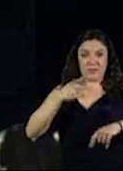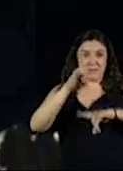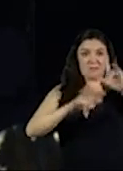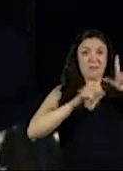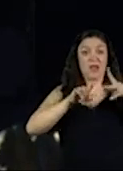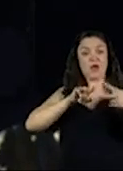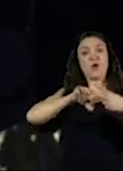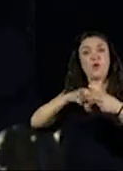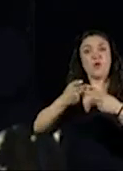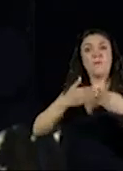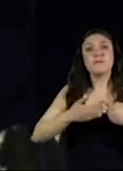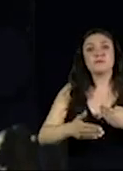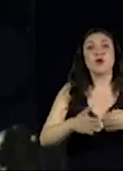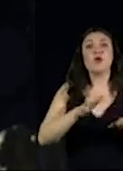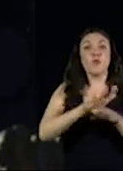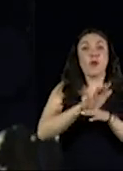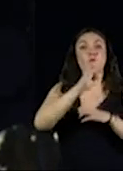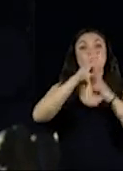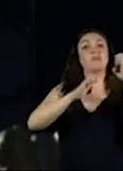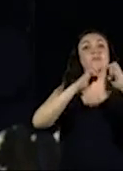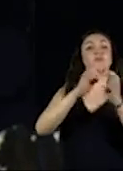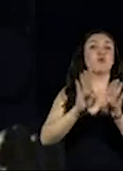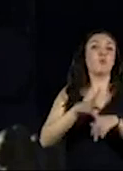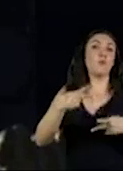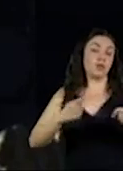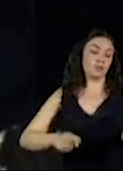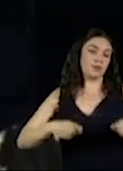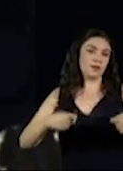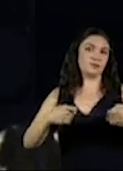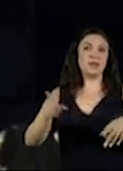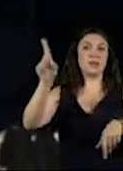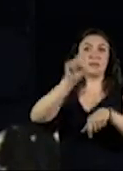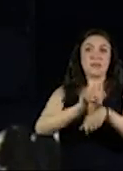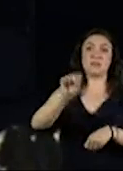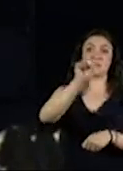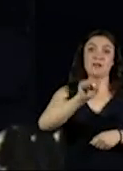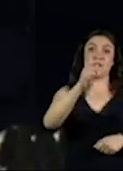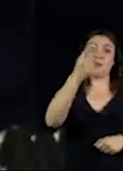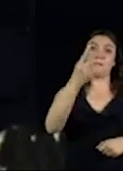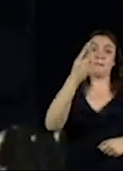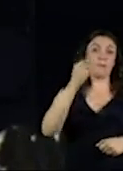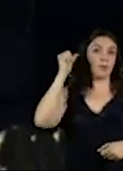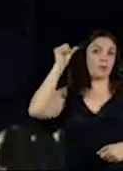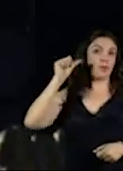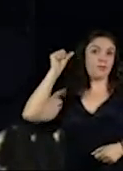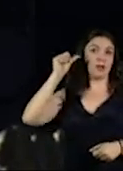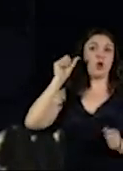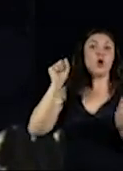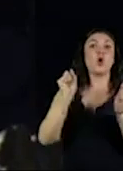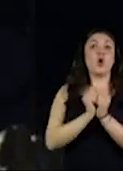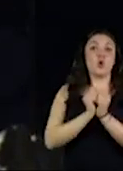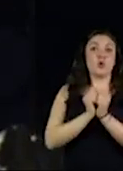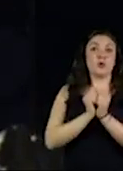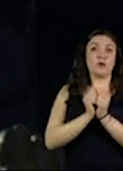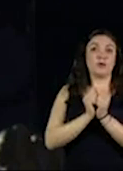comenzará con los eventos de tradición a partir del sábado primero de abril con el bando